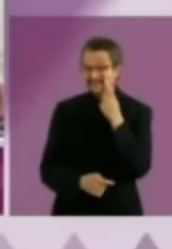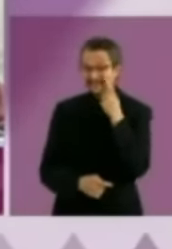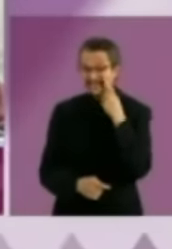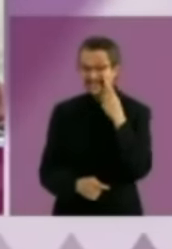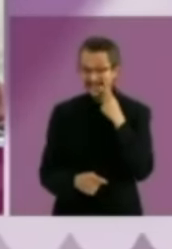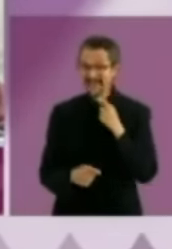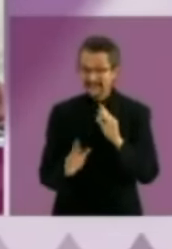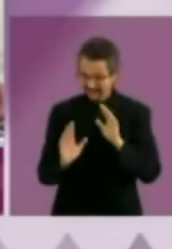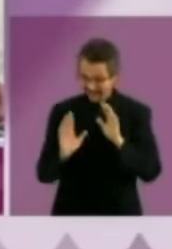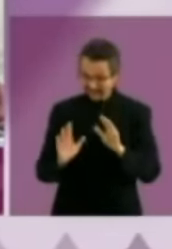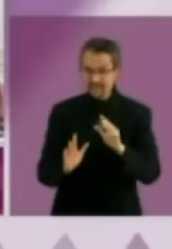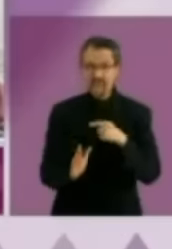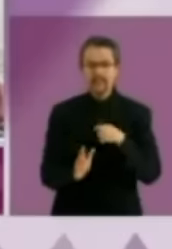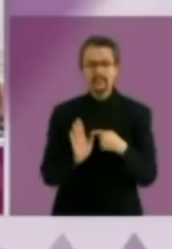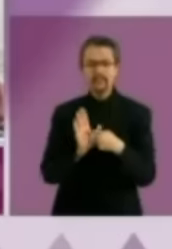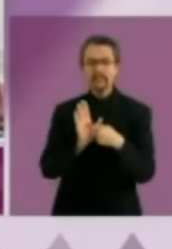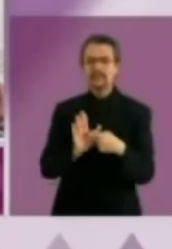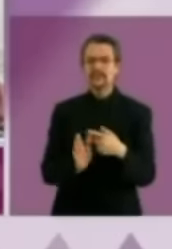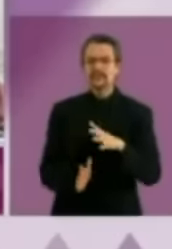carisma,